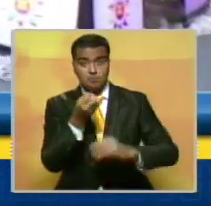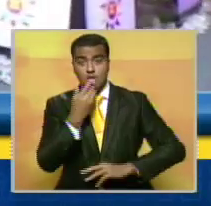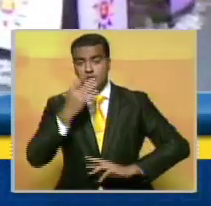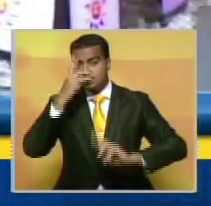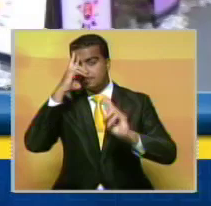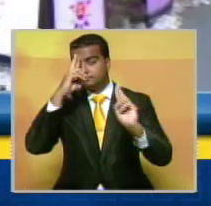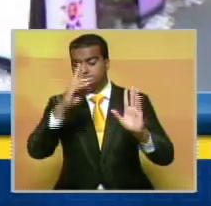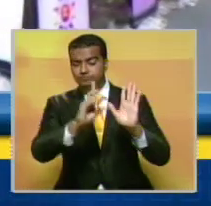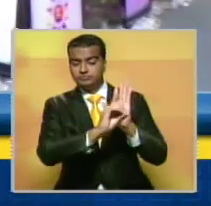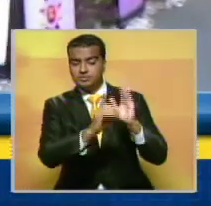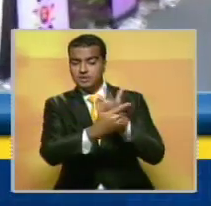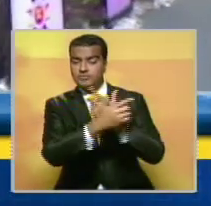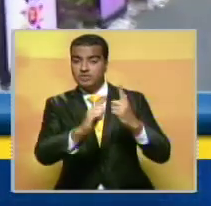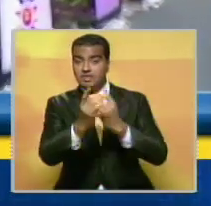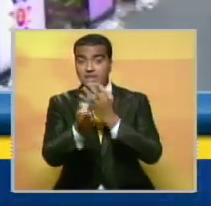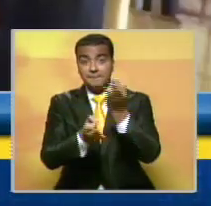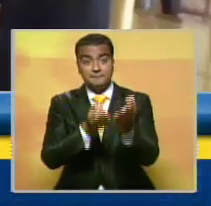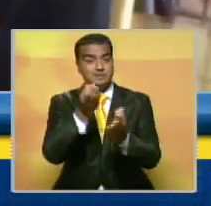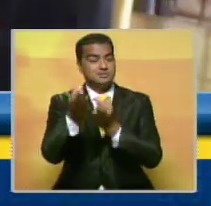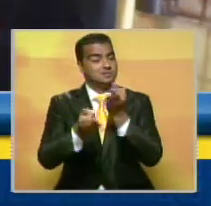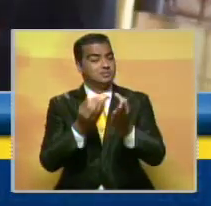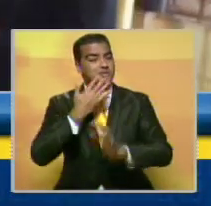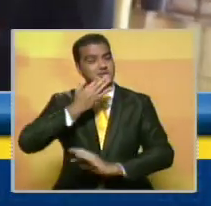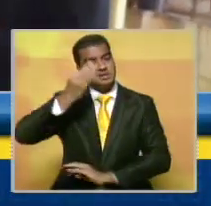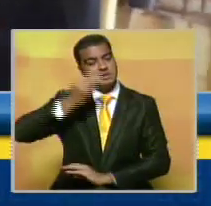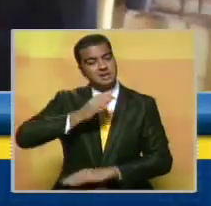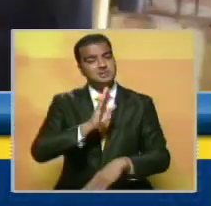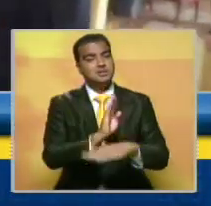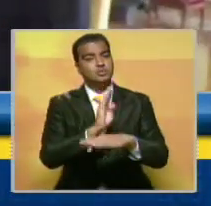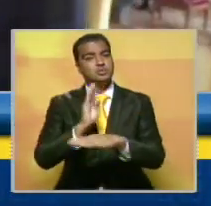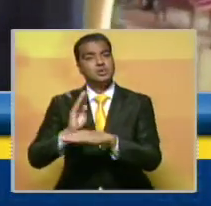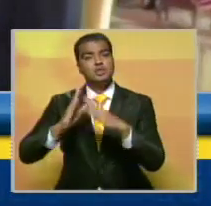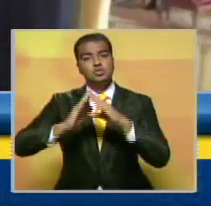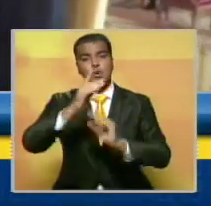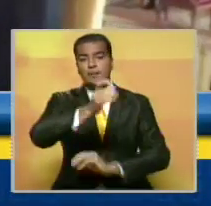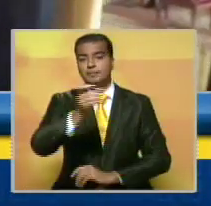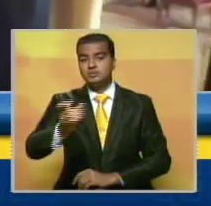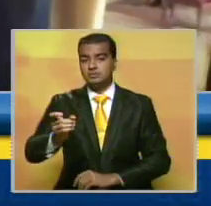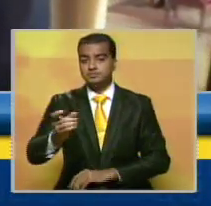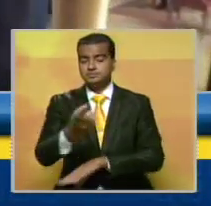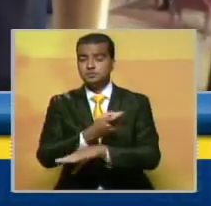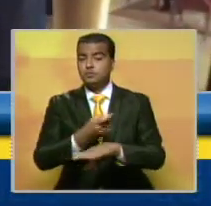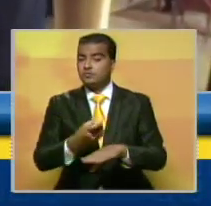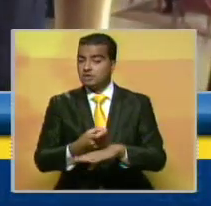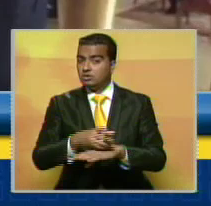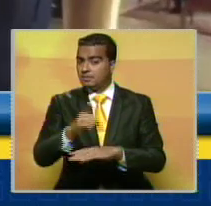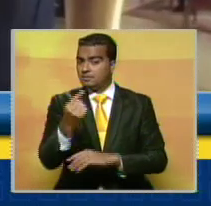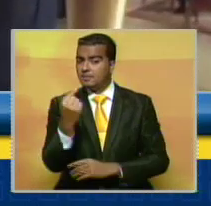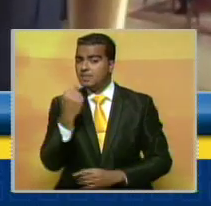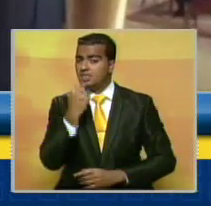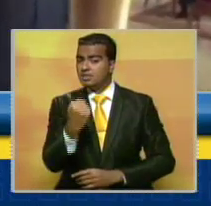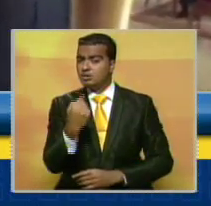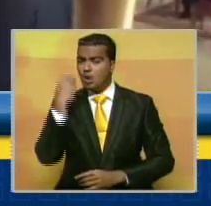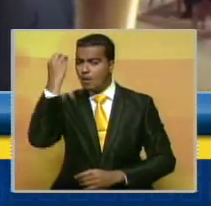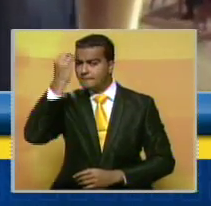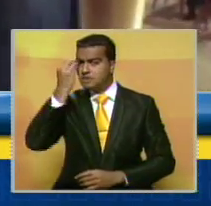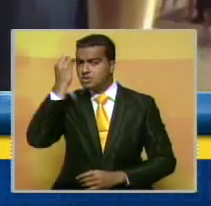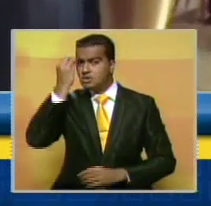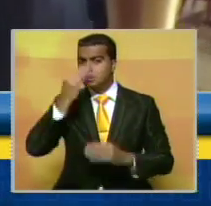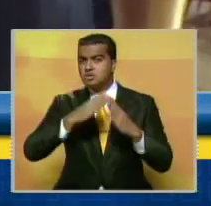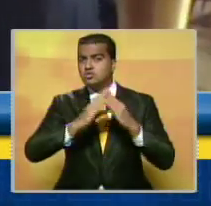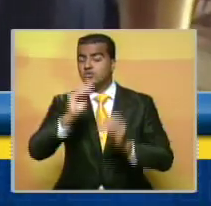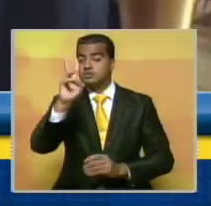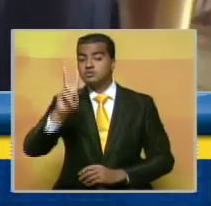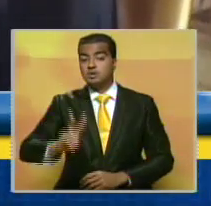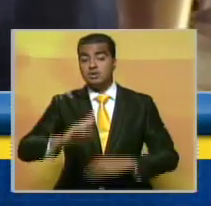respetando el derecho a la libertad de expresión y garantizando la seguridad de los ciudadanos. El gobierno canadiense cree que las opiniones de todos los